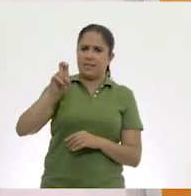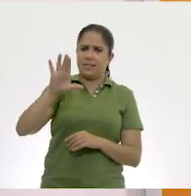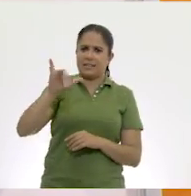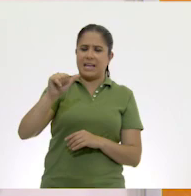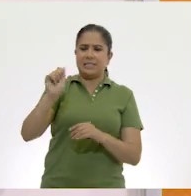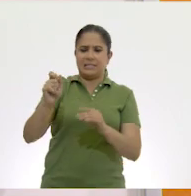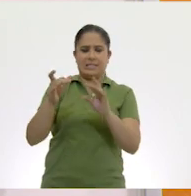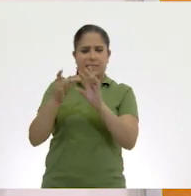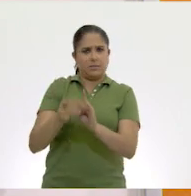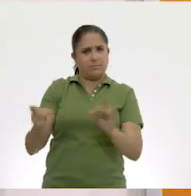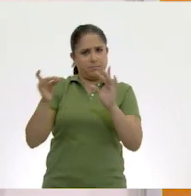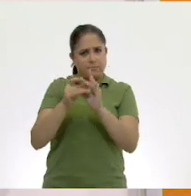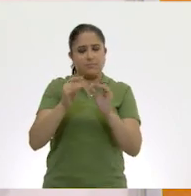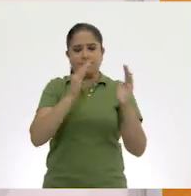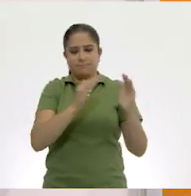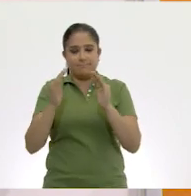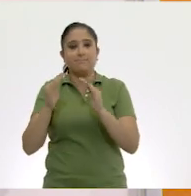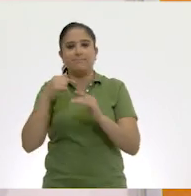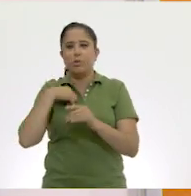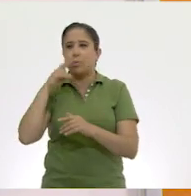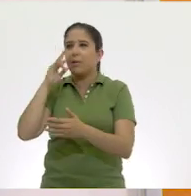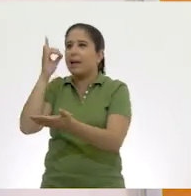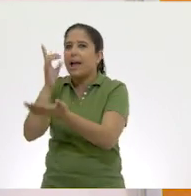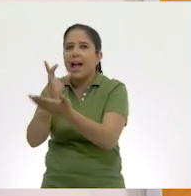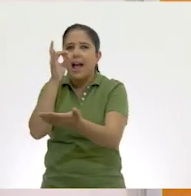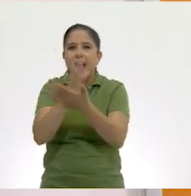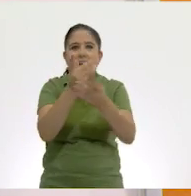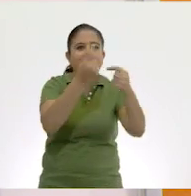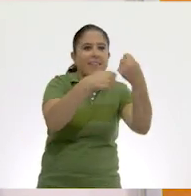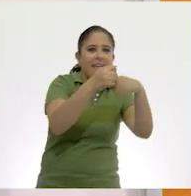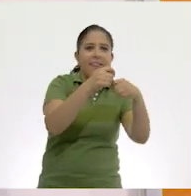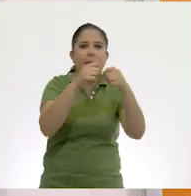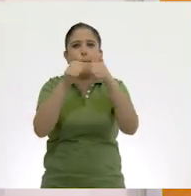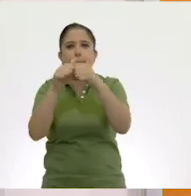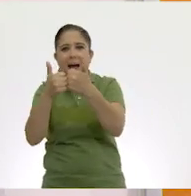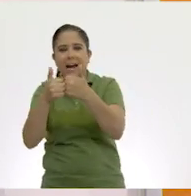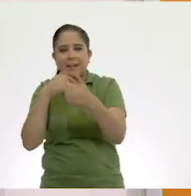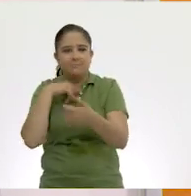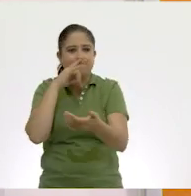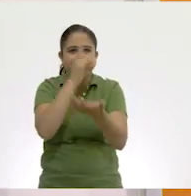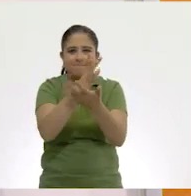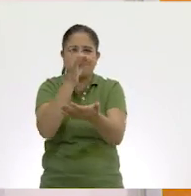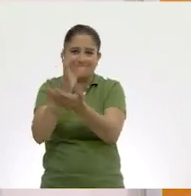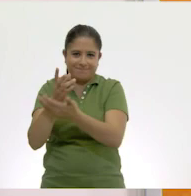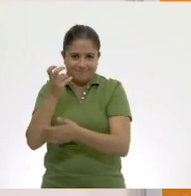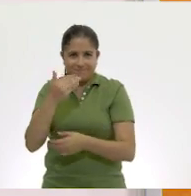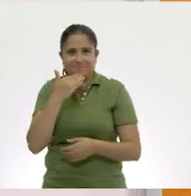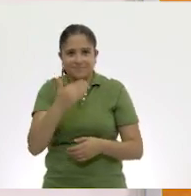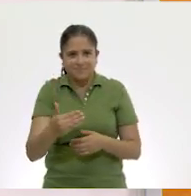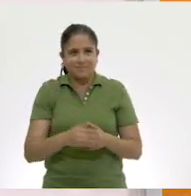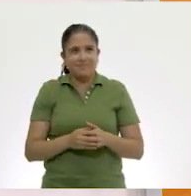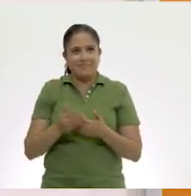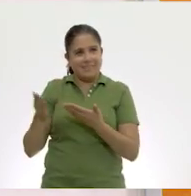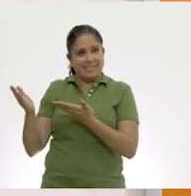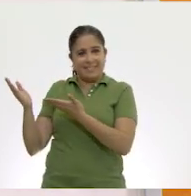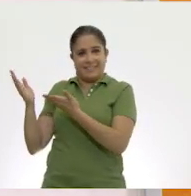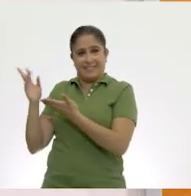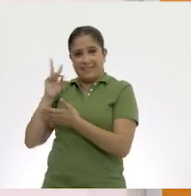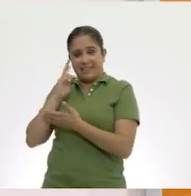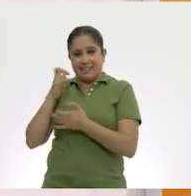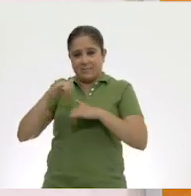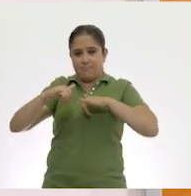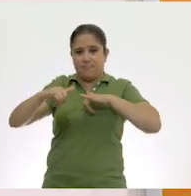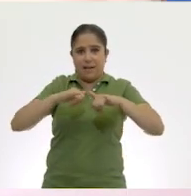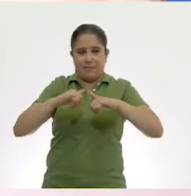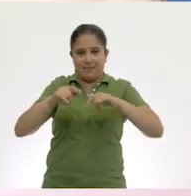que yo vaya a tu casa voy a ubicarme por la tienda y la panadería muy bien mira algo así estamos haciendo de